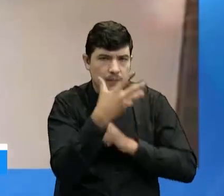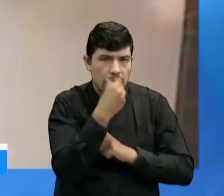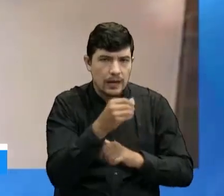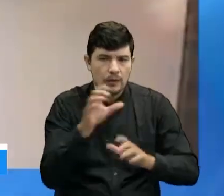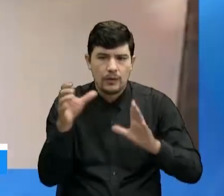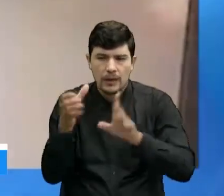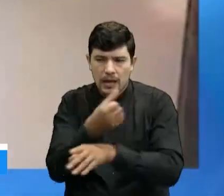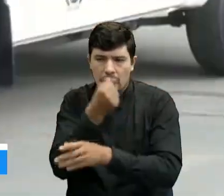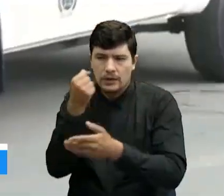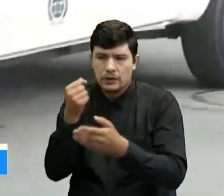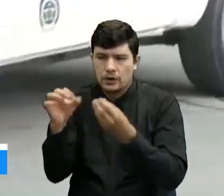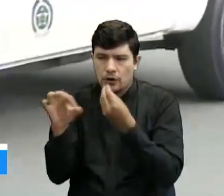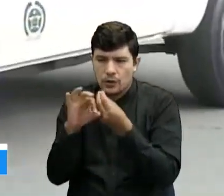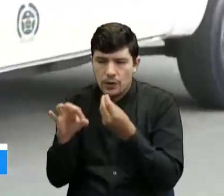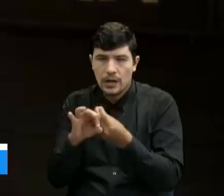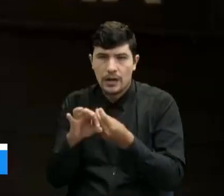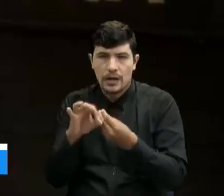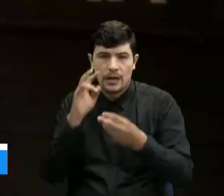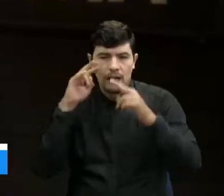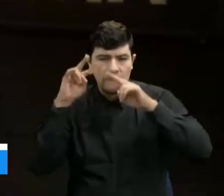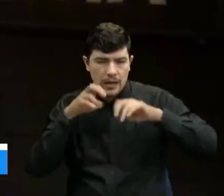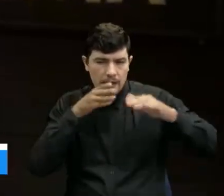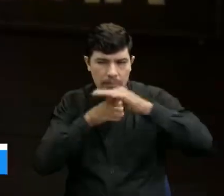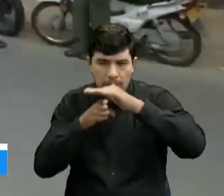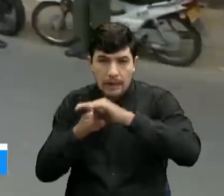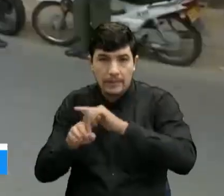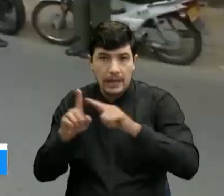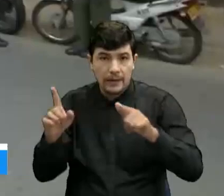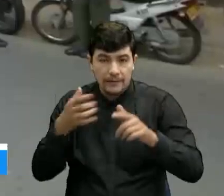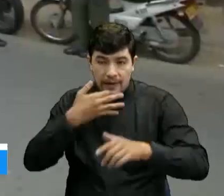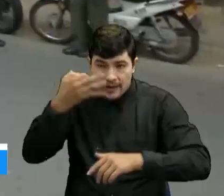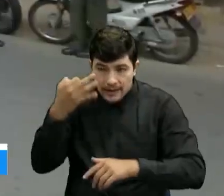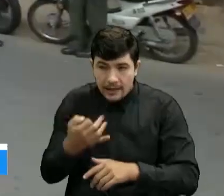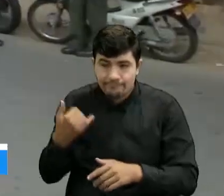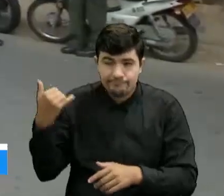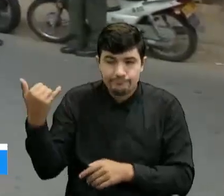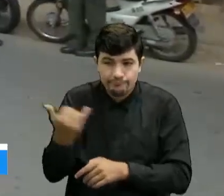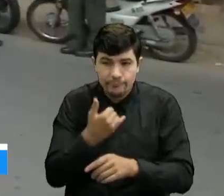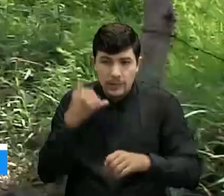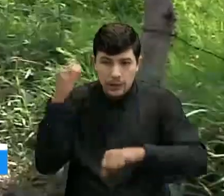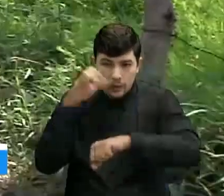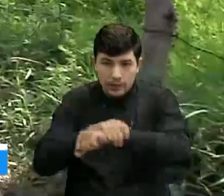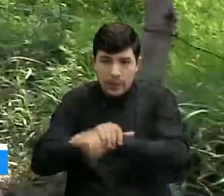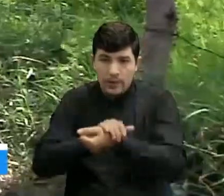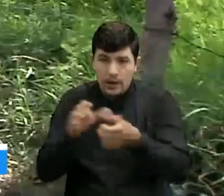de droga y operativos, no se ve reflejado en la desarticulación total de estructuras criminales fuertes.